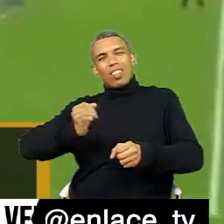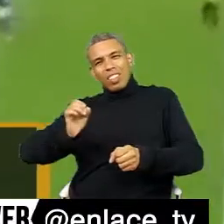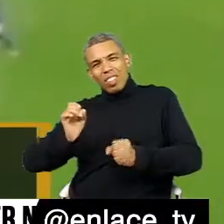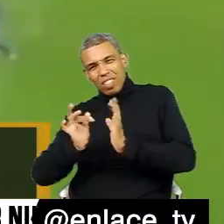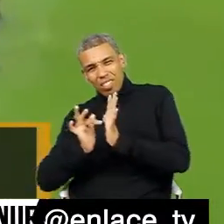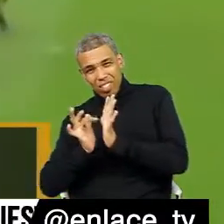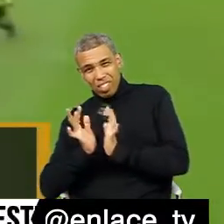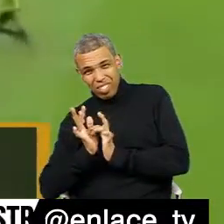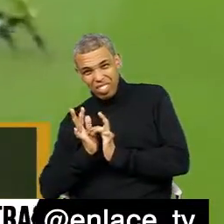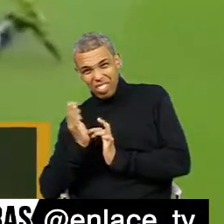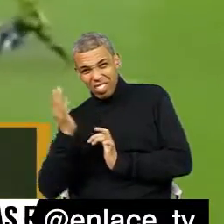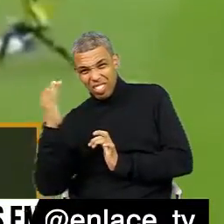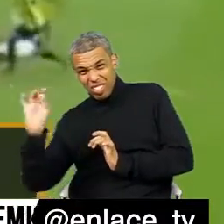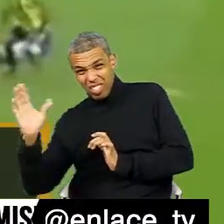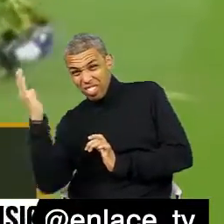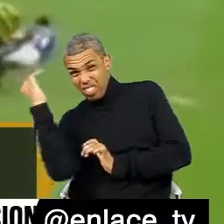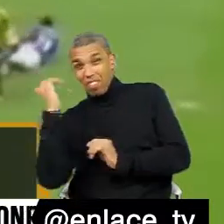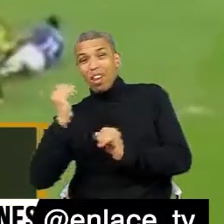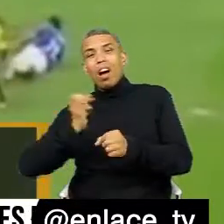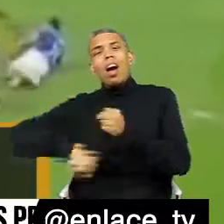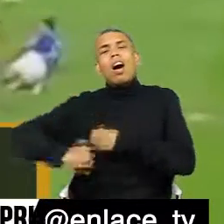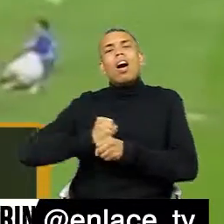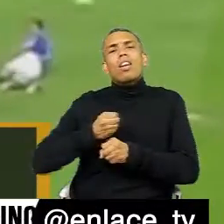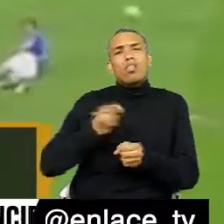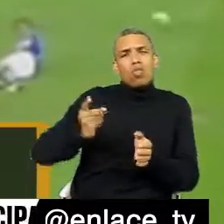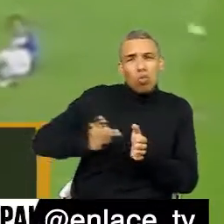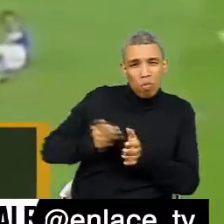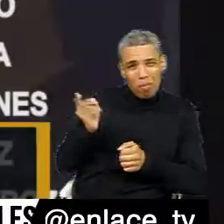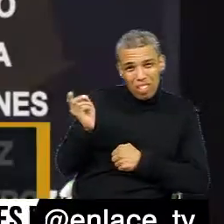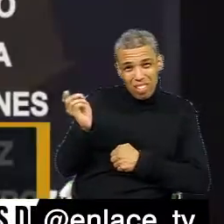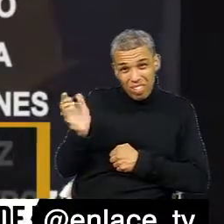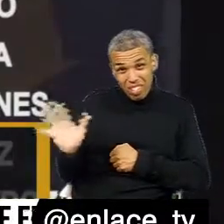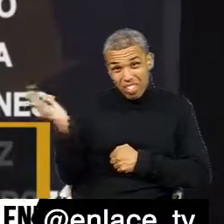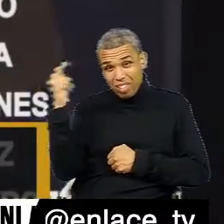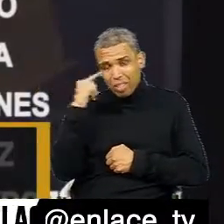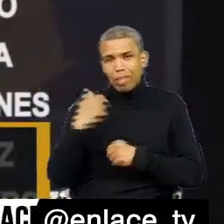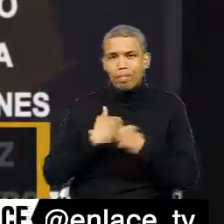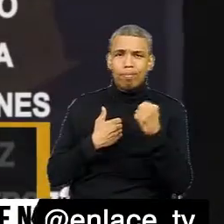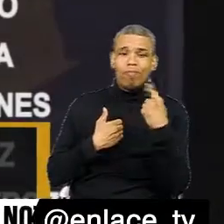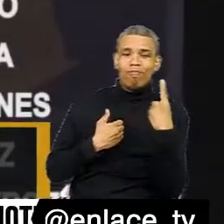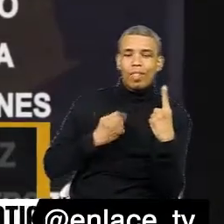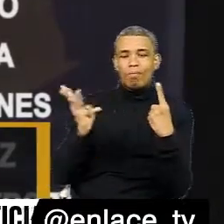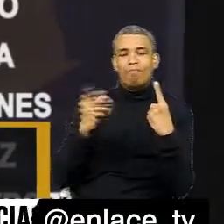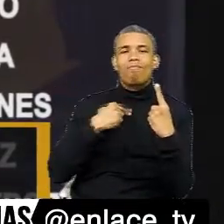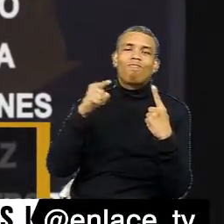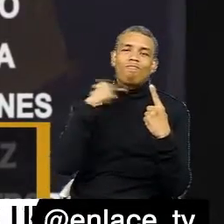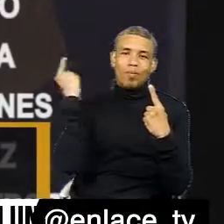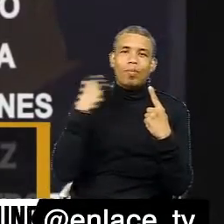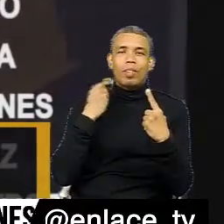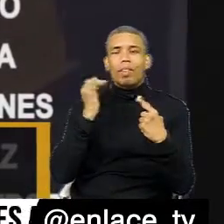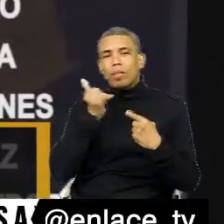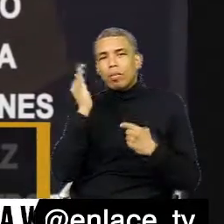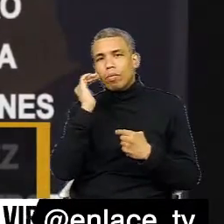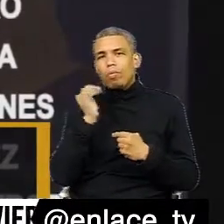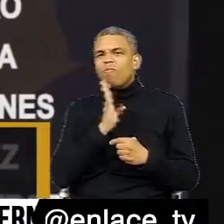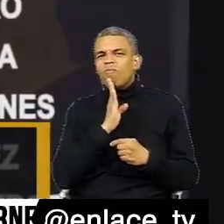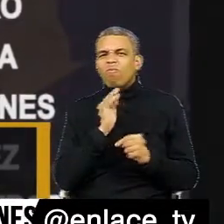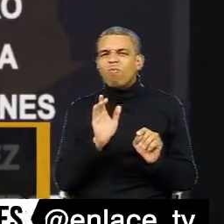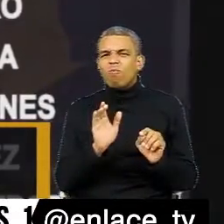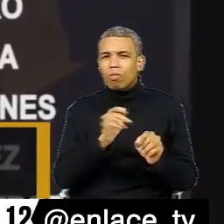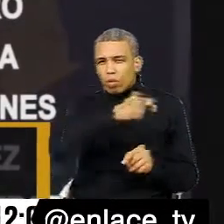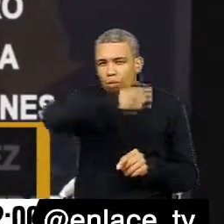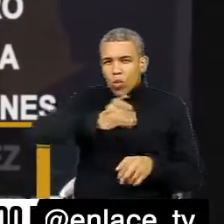año anterior. El resultado final fue 3-1 a favor de Millonarios. Por parte de Alianza Petrolera, los convocados son Ricardo Jerez,